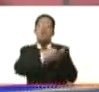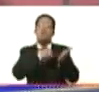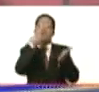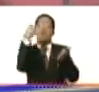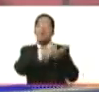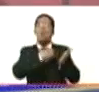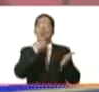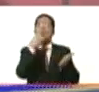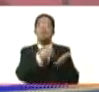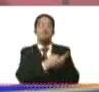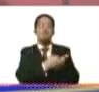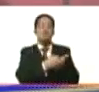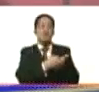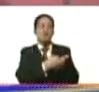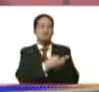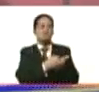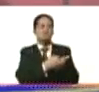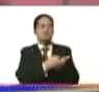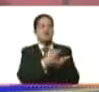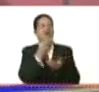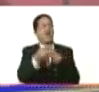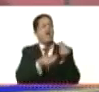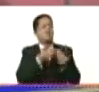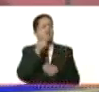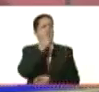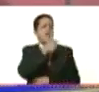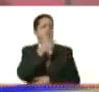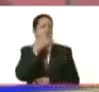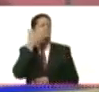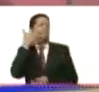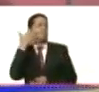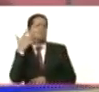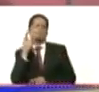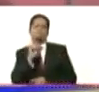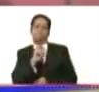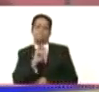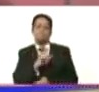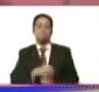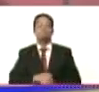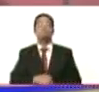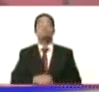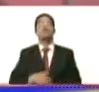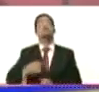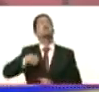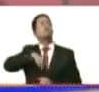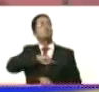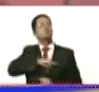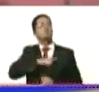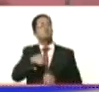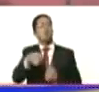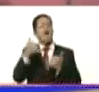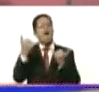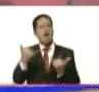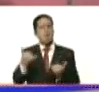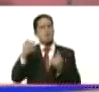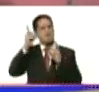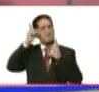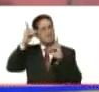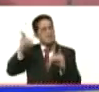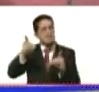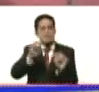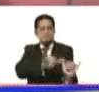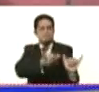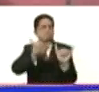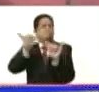sin envilecerse. La dignidad que nosotros tomamos es la originaria.